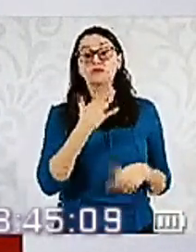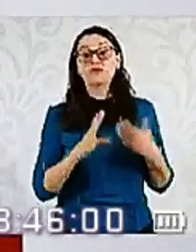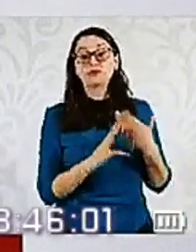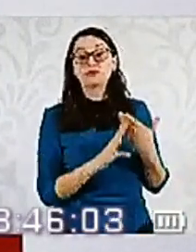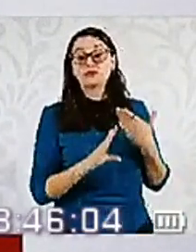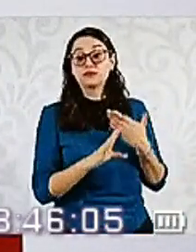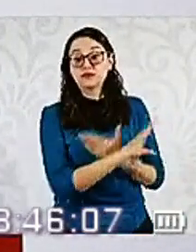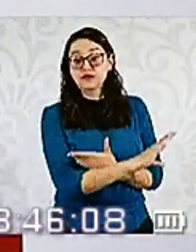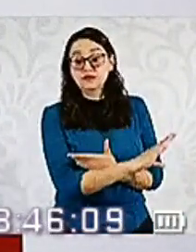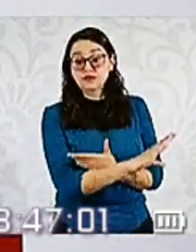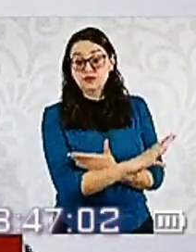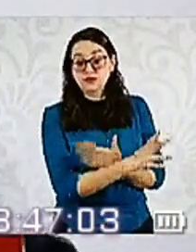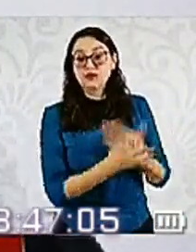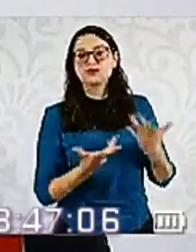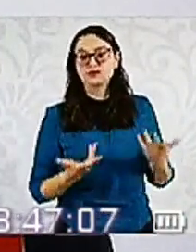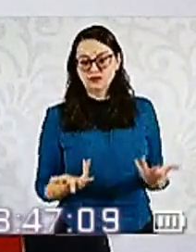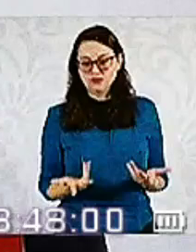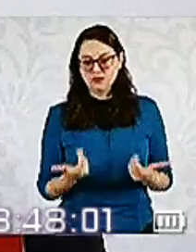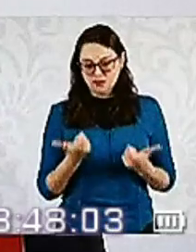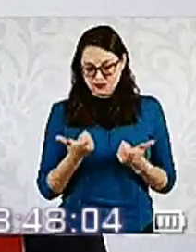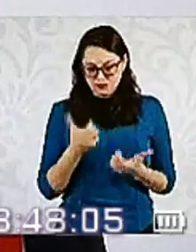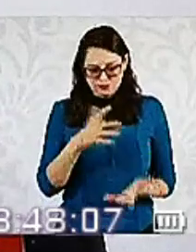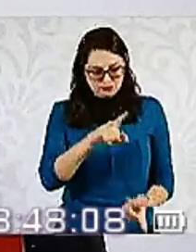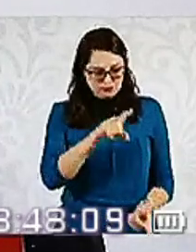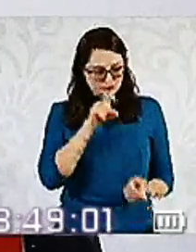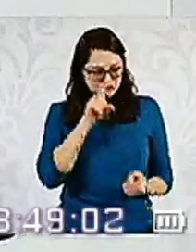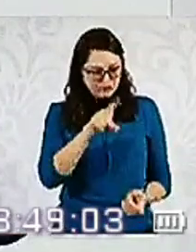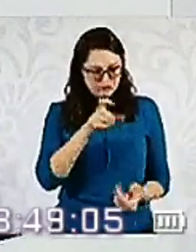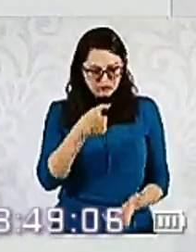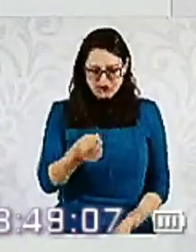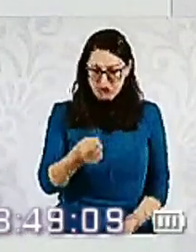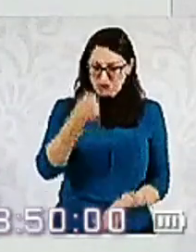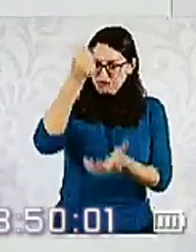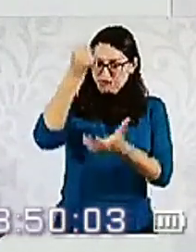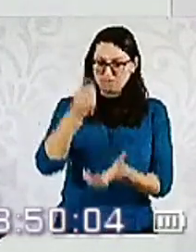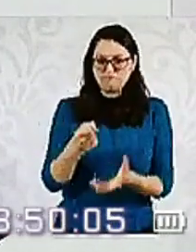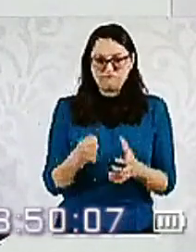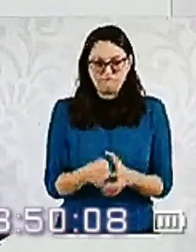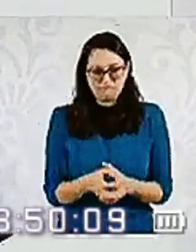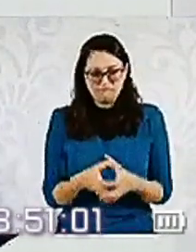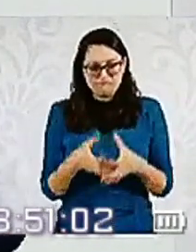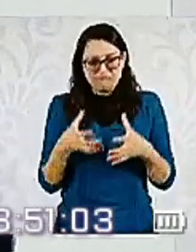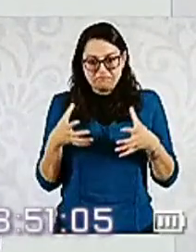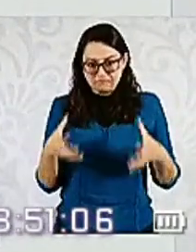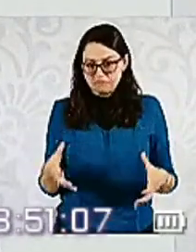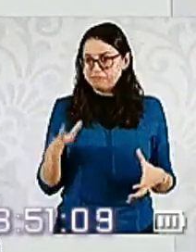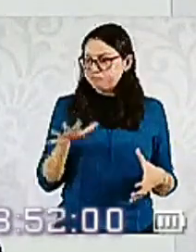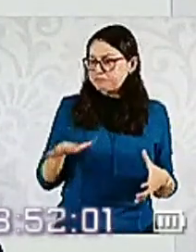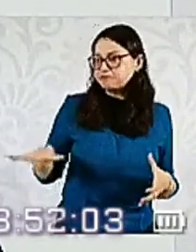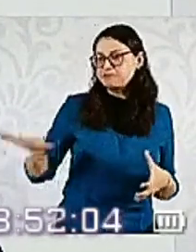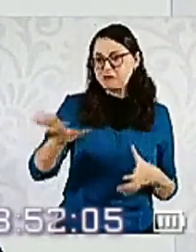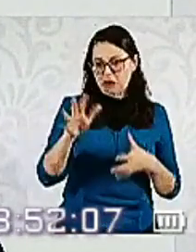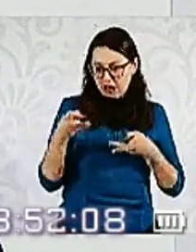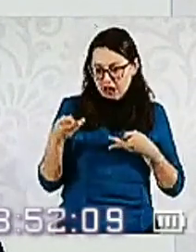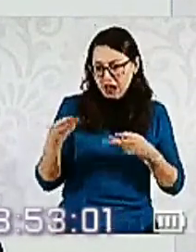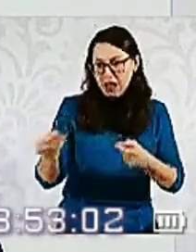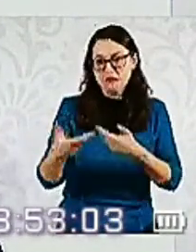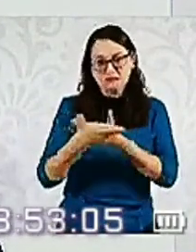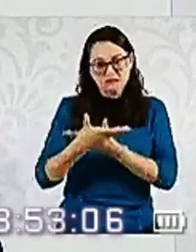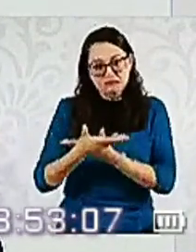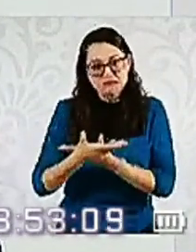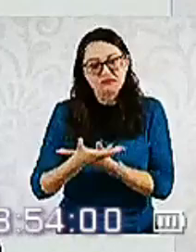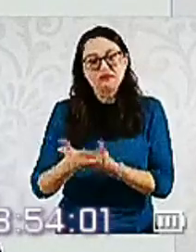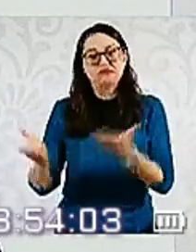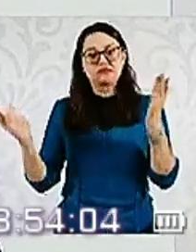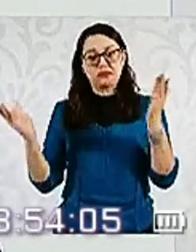corrupción, lo que podemos tener es, por ejemplo, aumentar los ingresos públicos, esto permite tener mayor gasto y ese mayor gasto